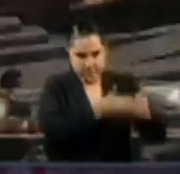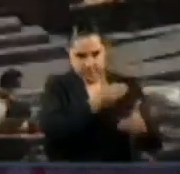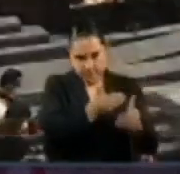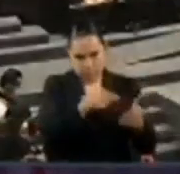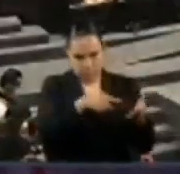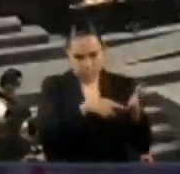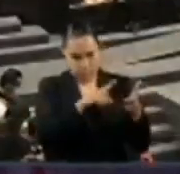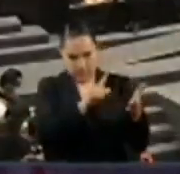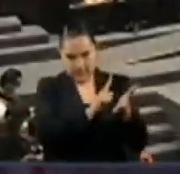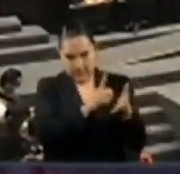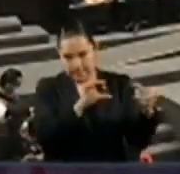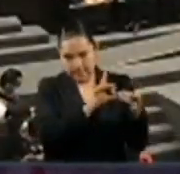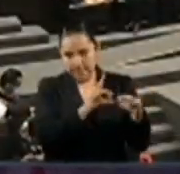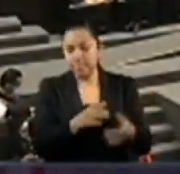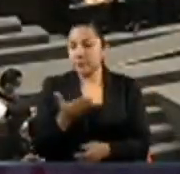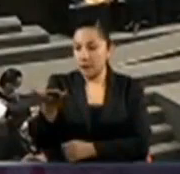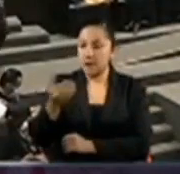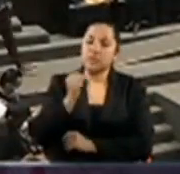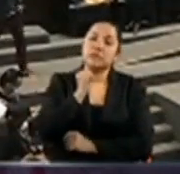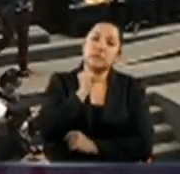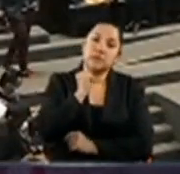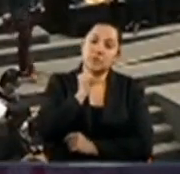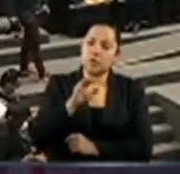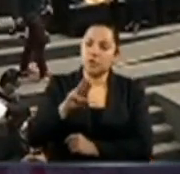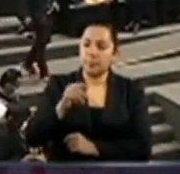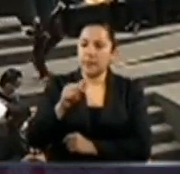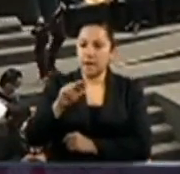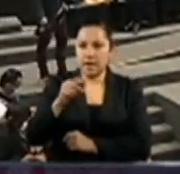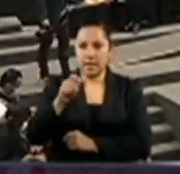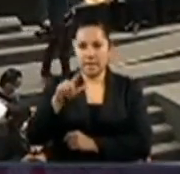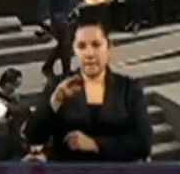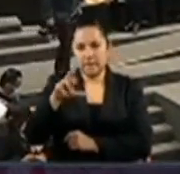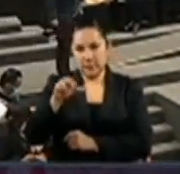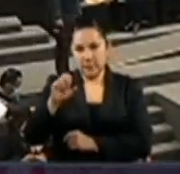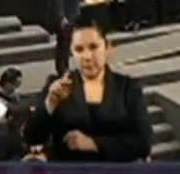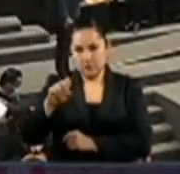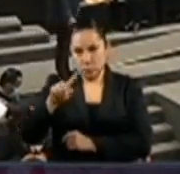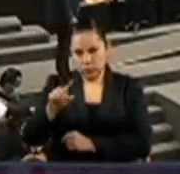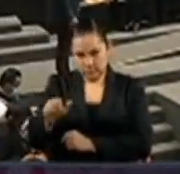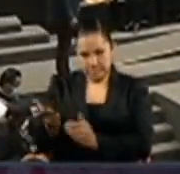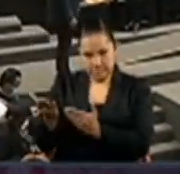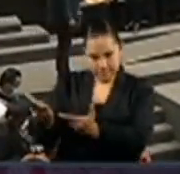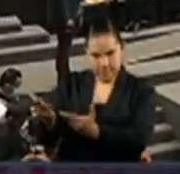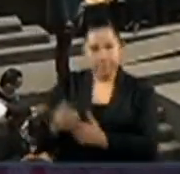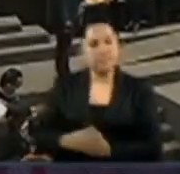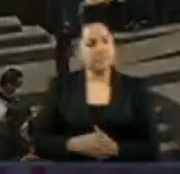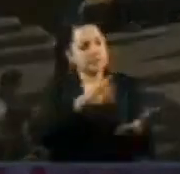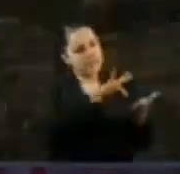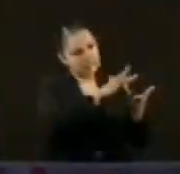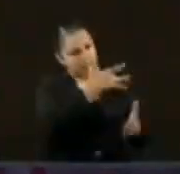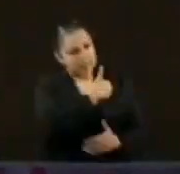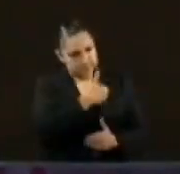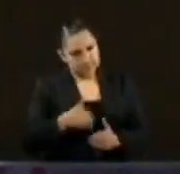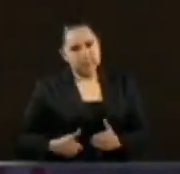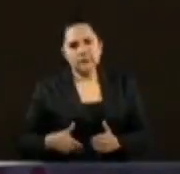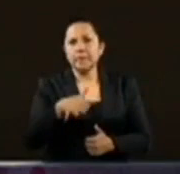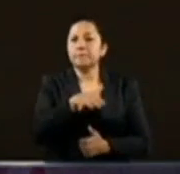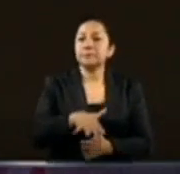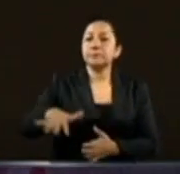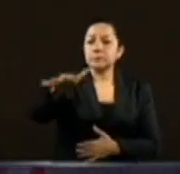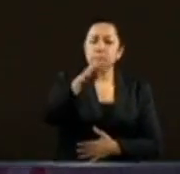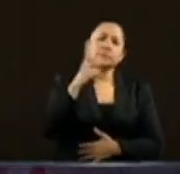señor senador Miguel Ángel Mancera Espinosa. Gracias, presidente. Compañeras legisladoras, compañeros